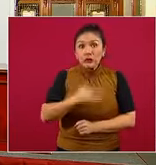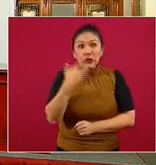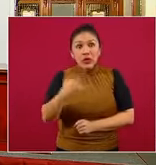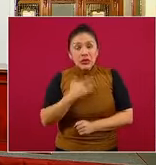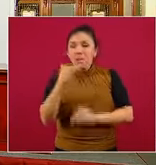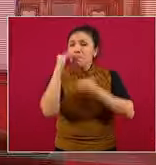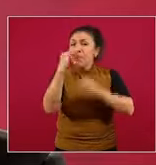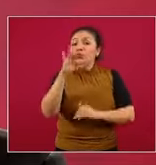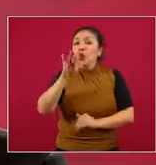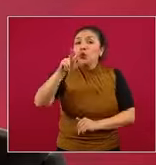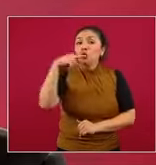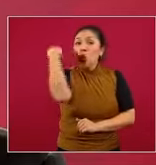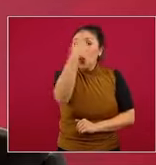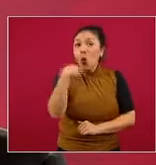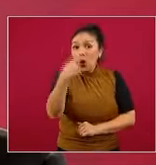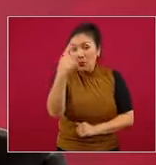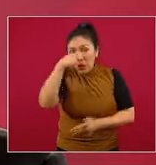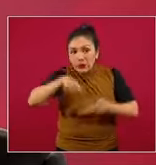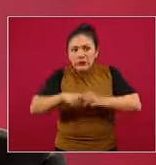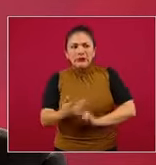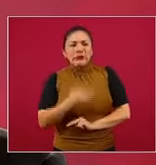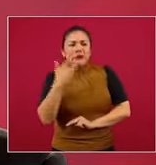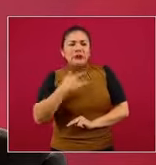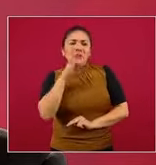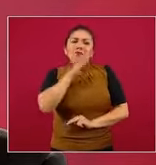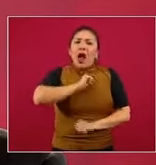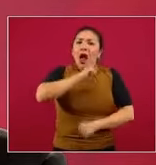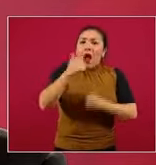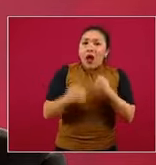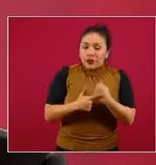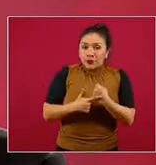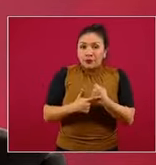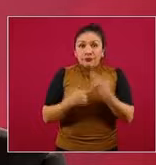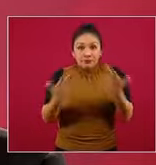máximo 48 horas de haber presentado los síntomas.